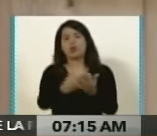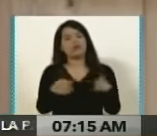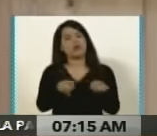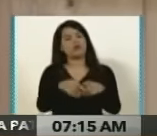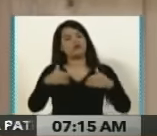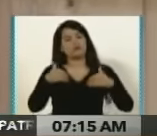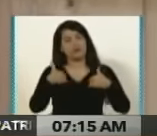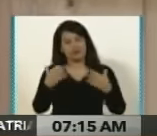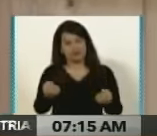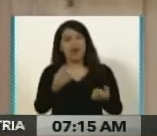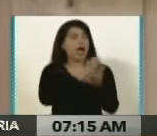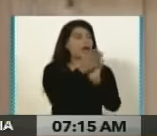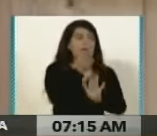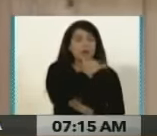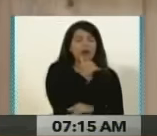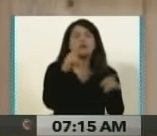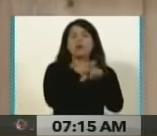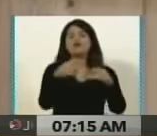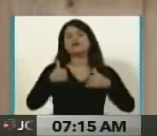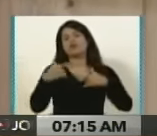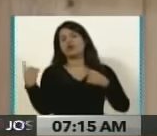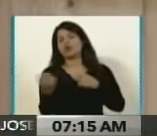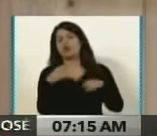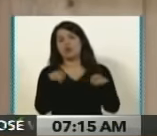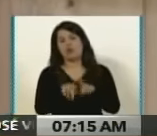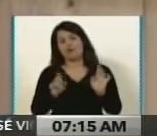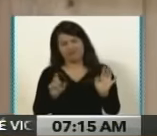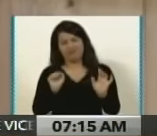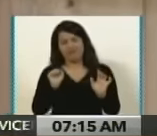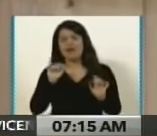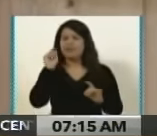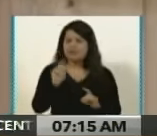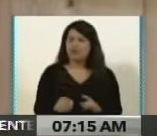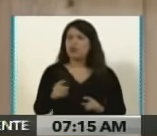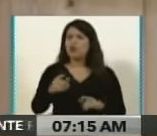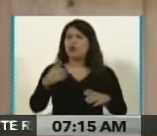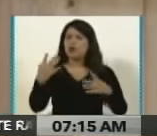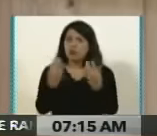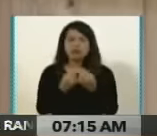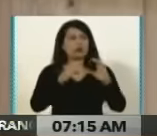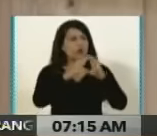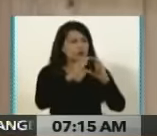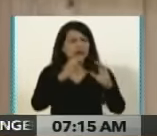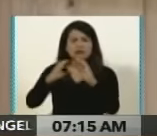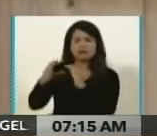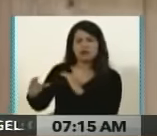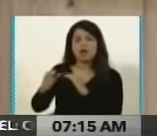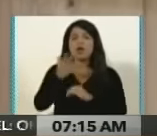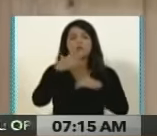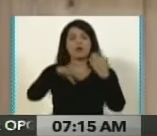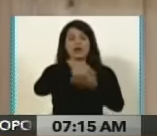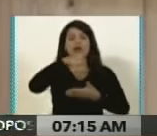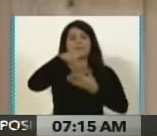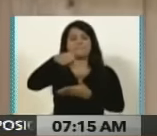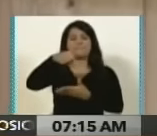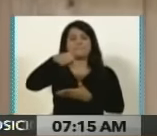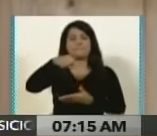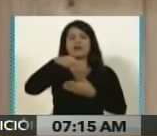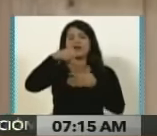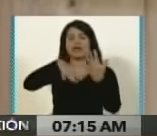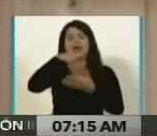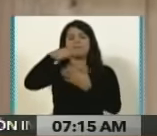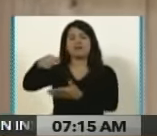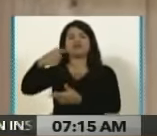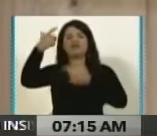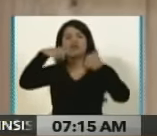harina. Entonces, ¿qué tenemos que hacer? Unirnos. Porque, o sea, los CLAS no pueden ser simplemente algo chavista.